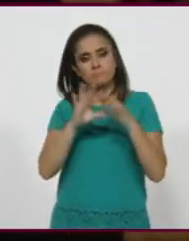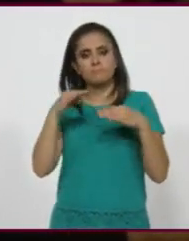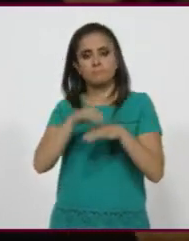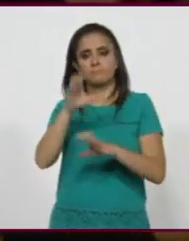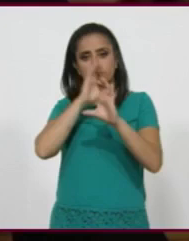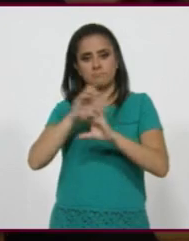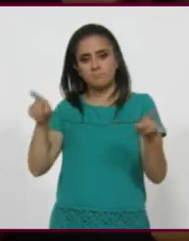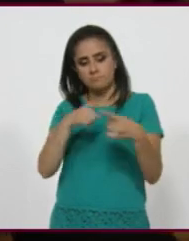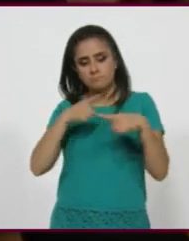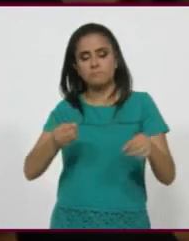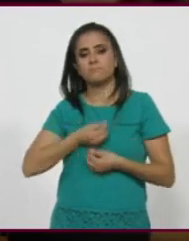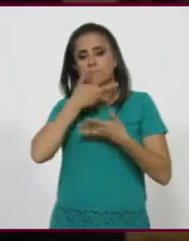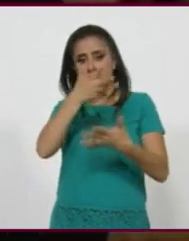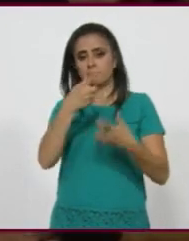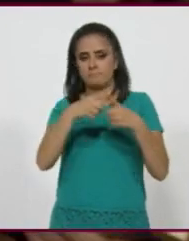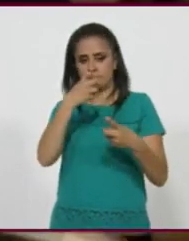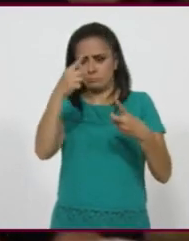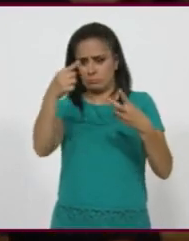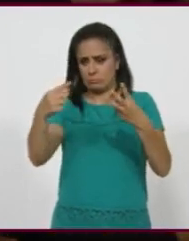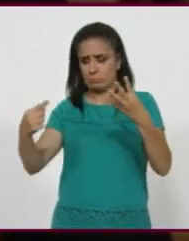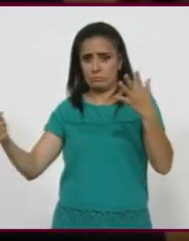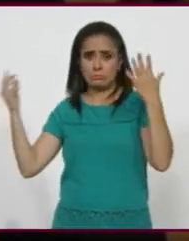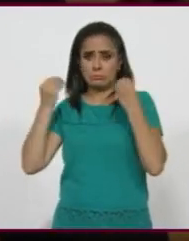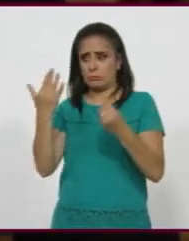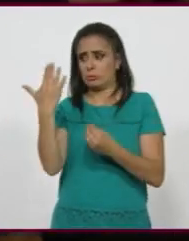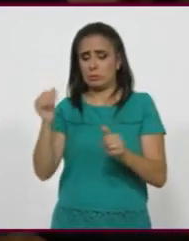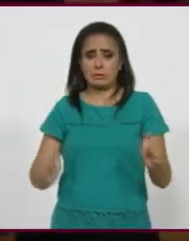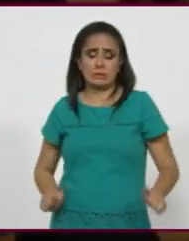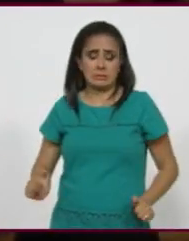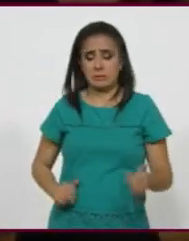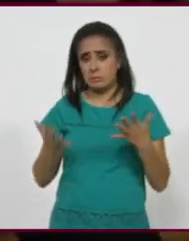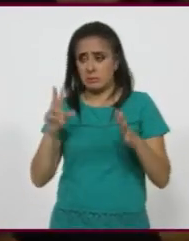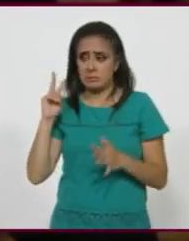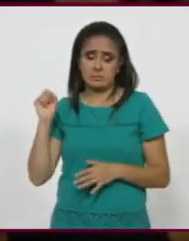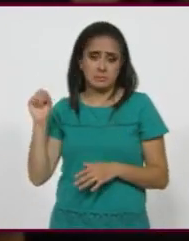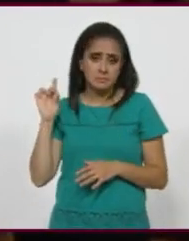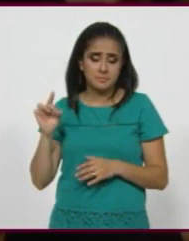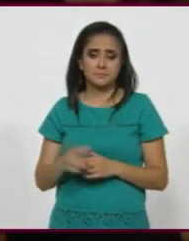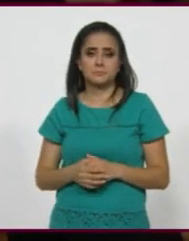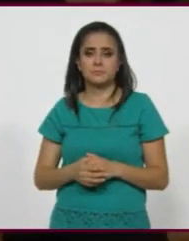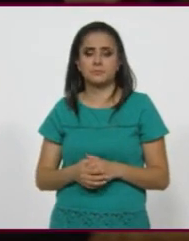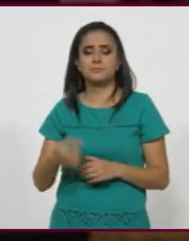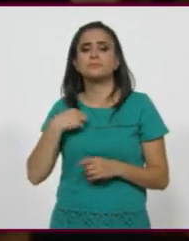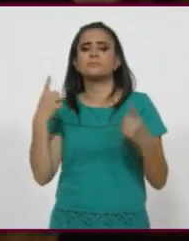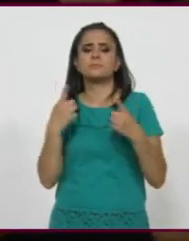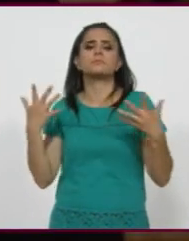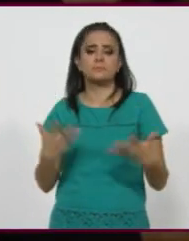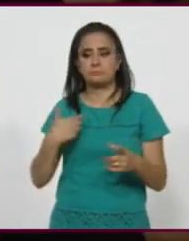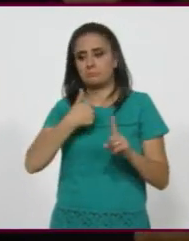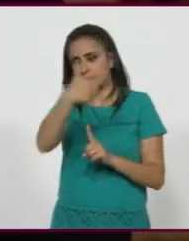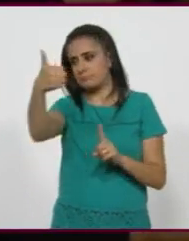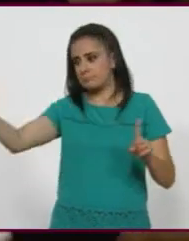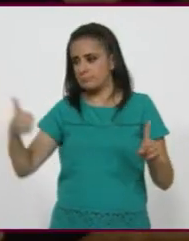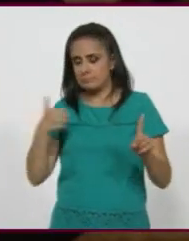de los recitales, bueno, eso se va a 50 actividades mínimo el fin de semana. ¿Qué es lo que pudimos hacer? Bueno, correr de un lado a